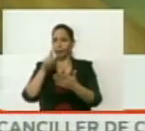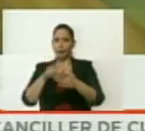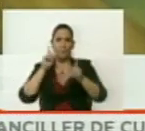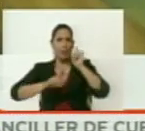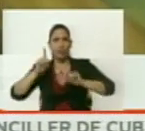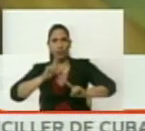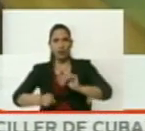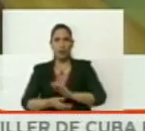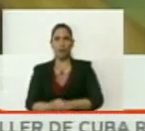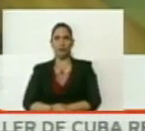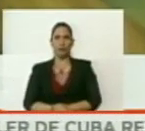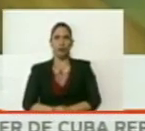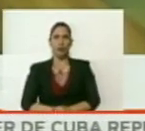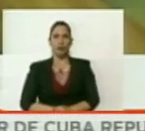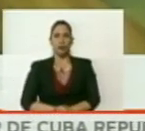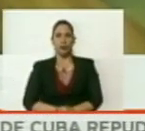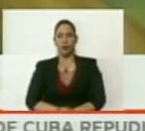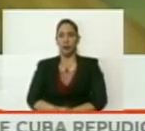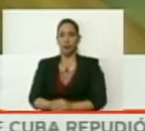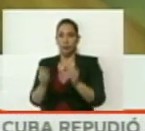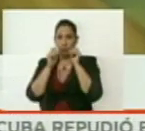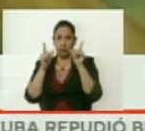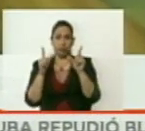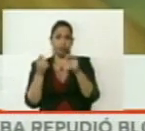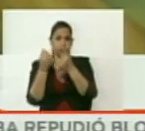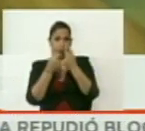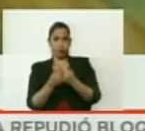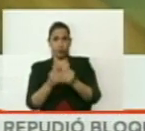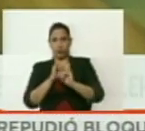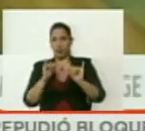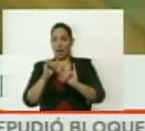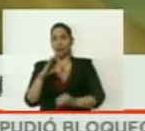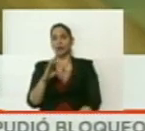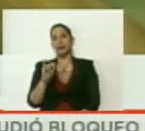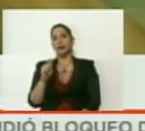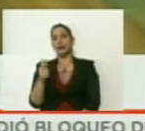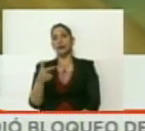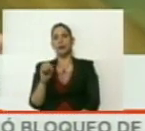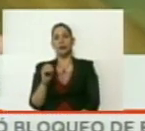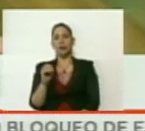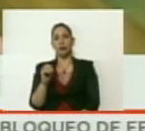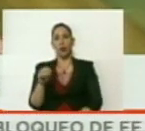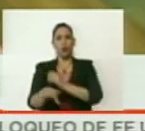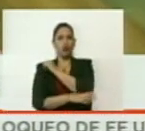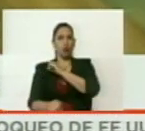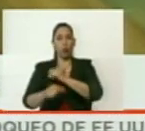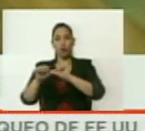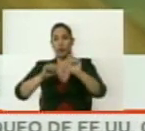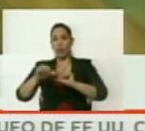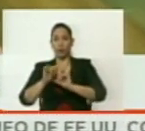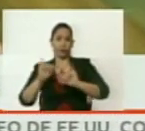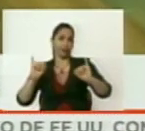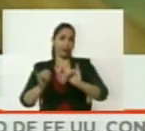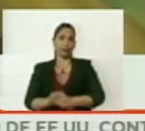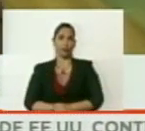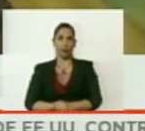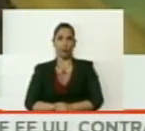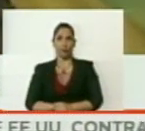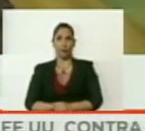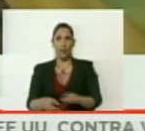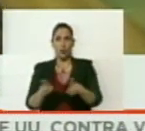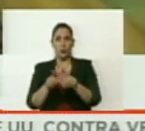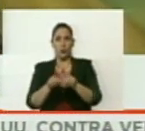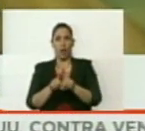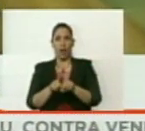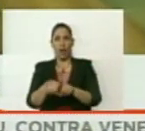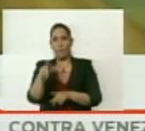falso. El impacto en los activos, bueno, ya Citgo es el robo del siglo, hermano. Como la película aquella,